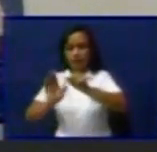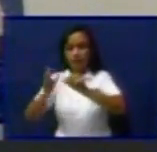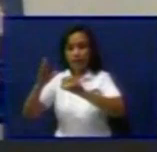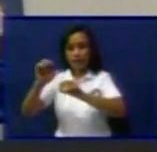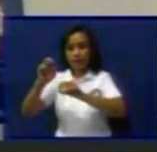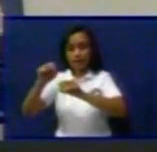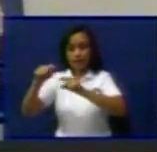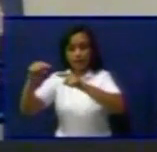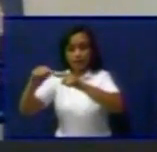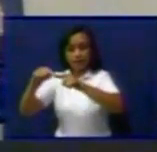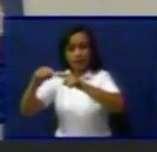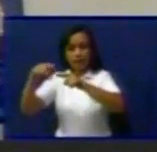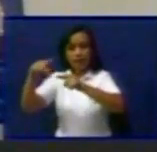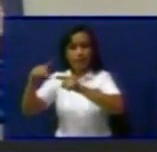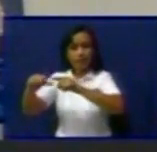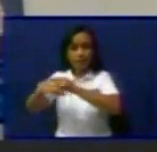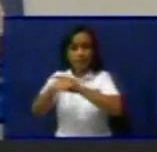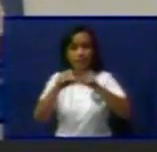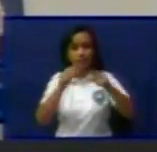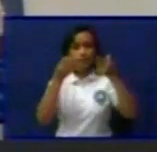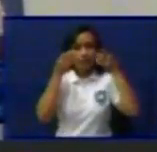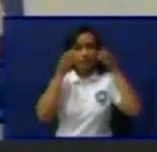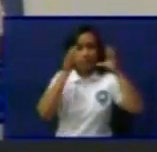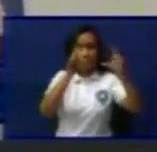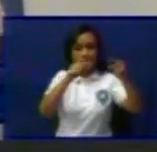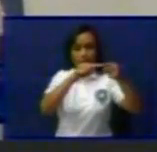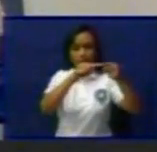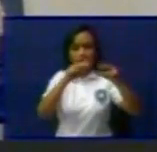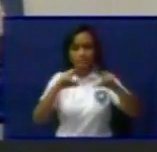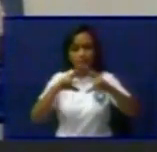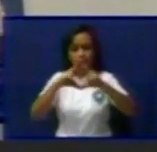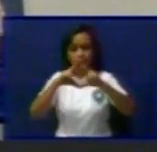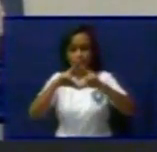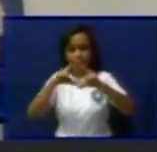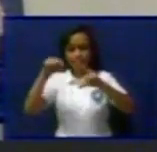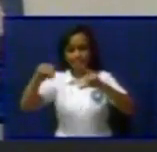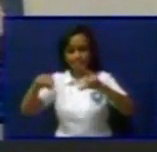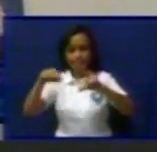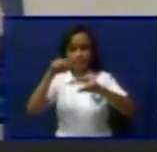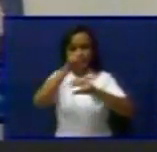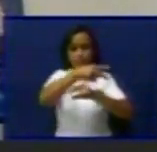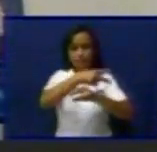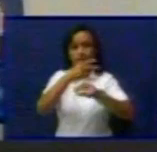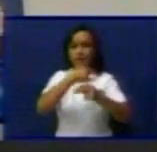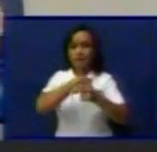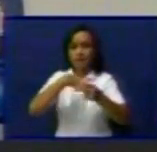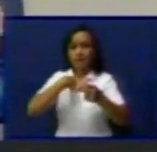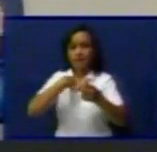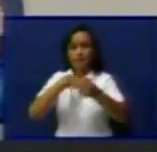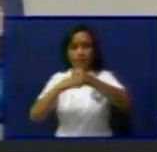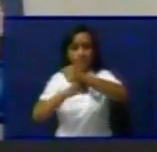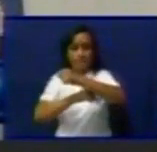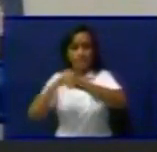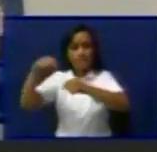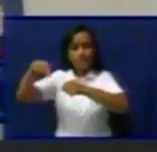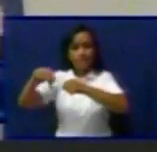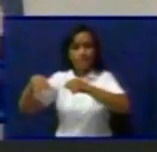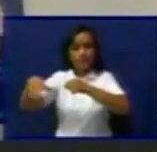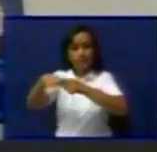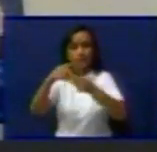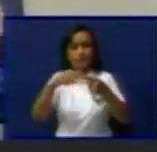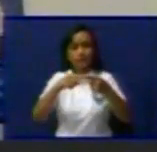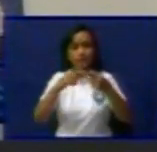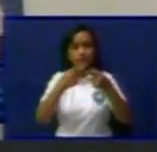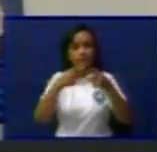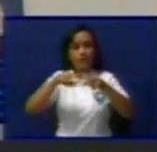canal, tanto del Pacífico como del Caribe. Se determina preliminarmente la obra del puerto del lado Pacífico como la